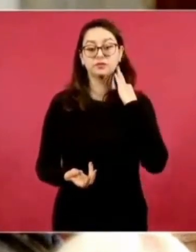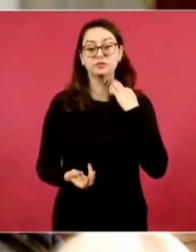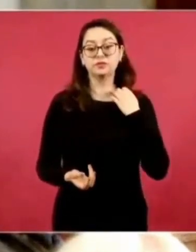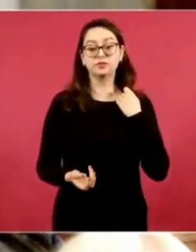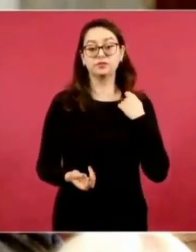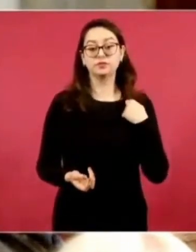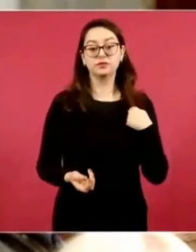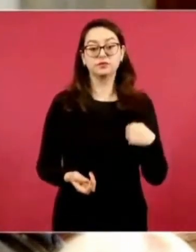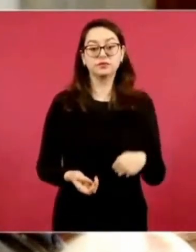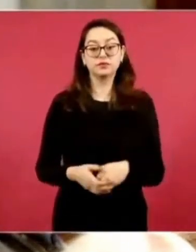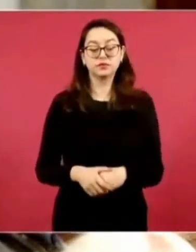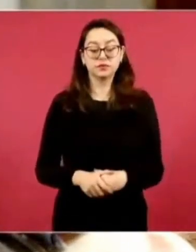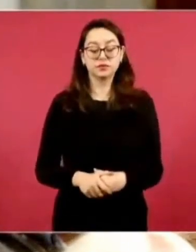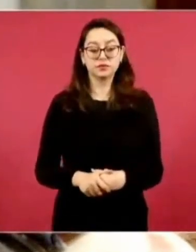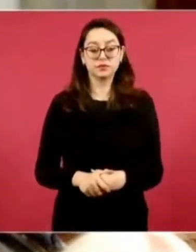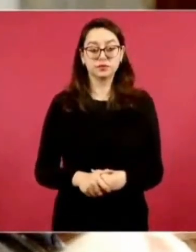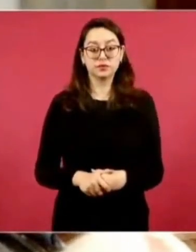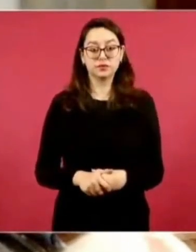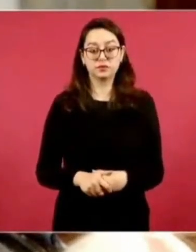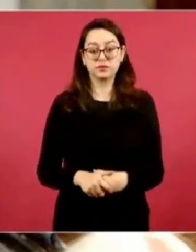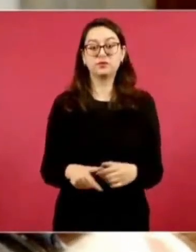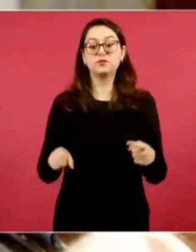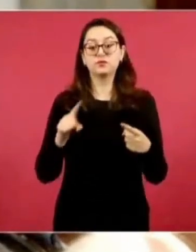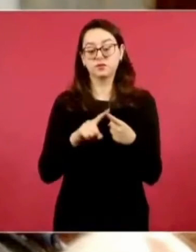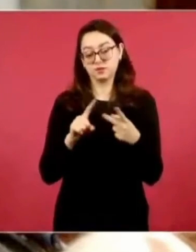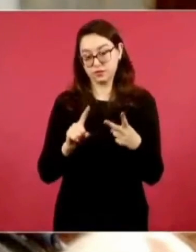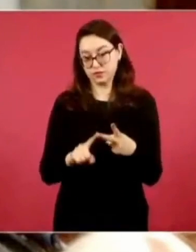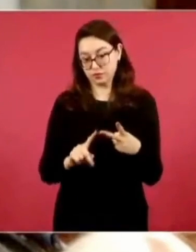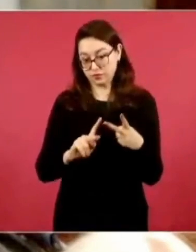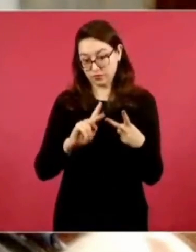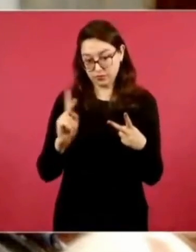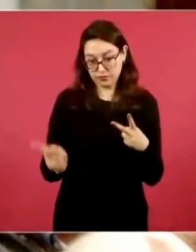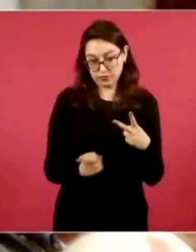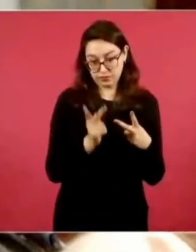solamente aquí salen dos preguntas. Una,